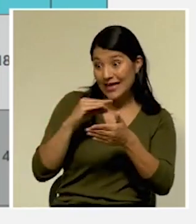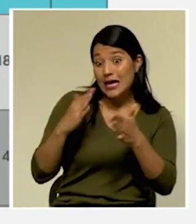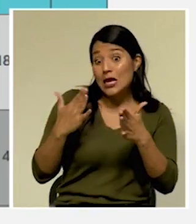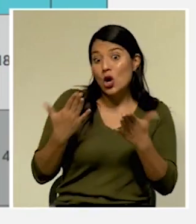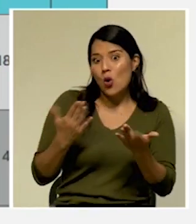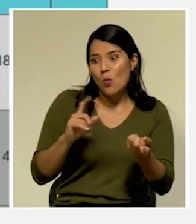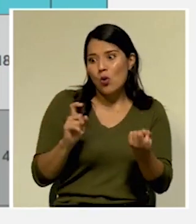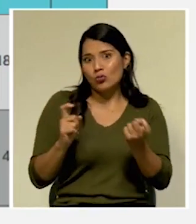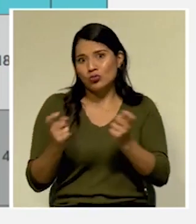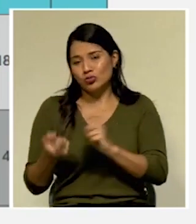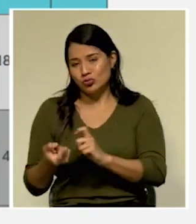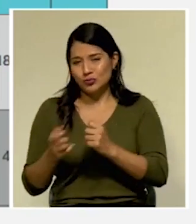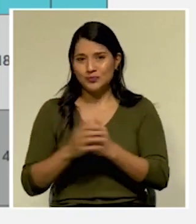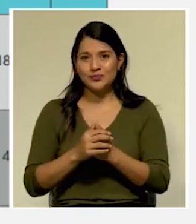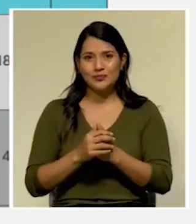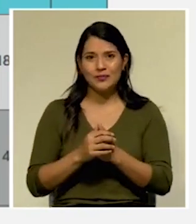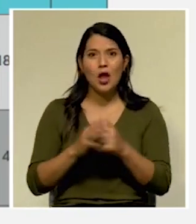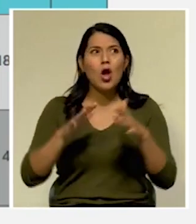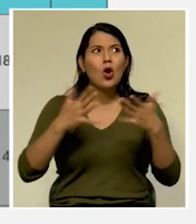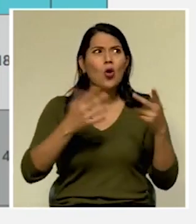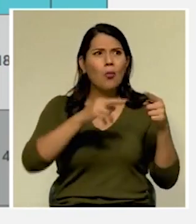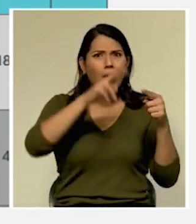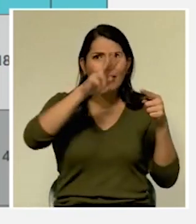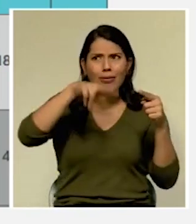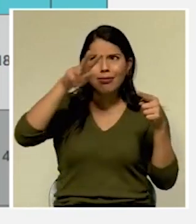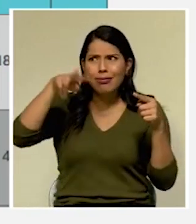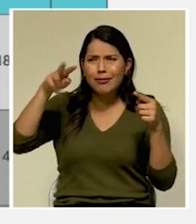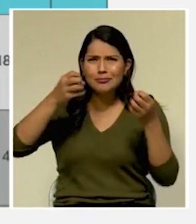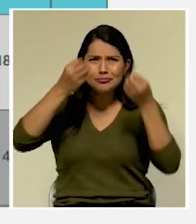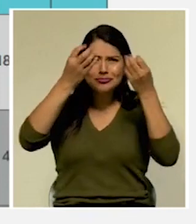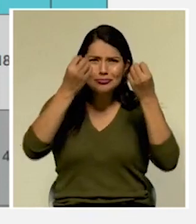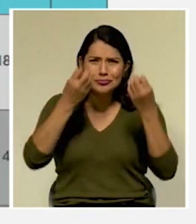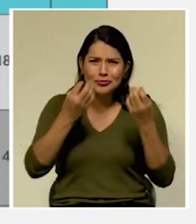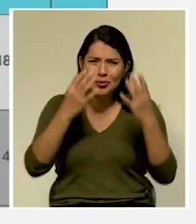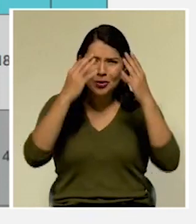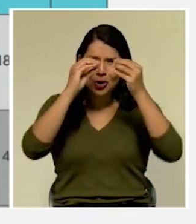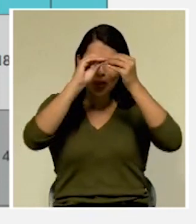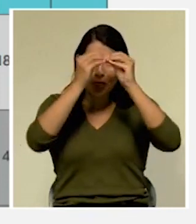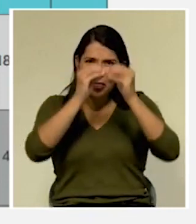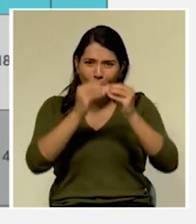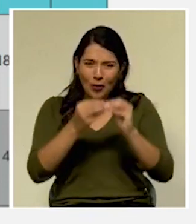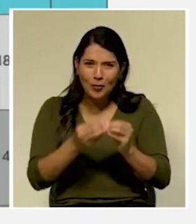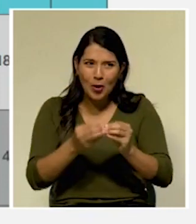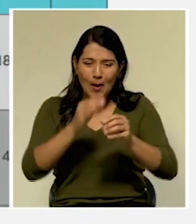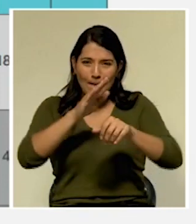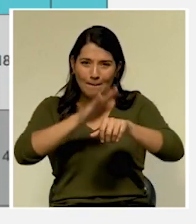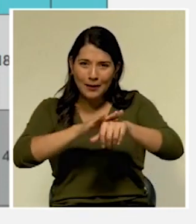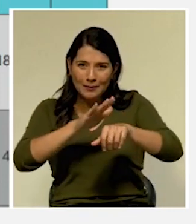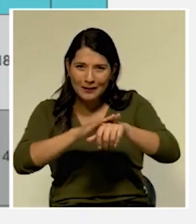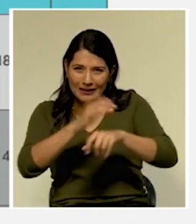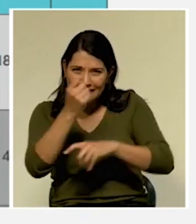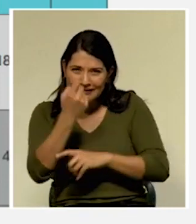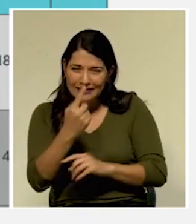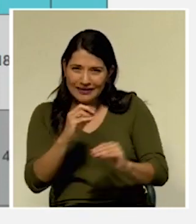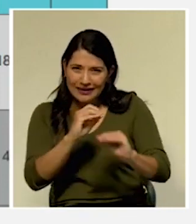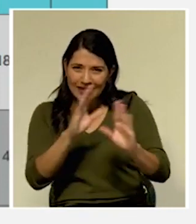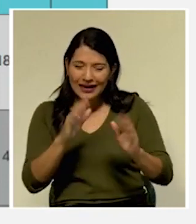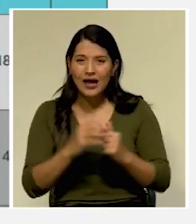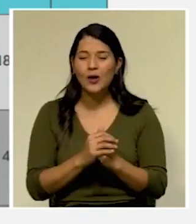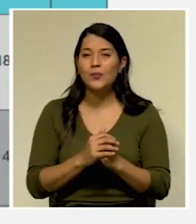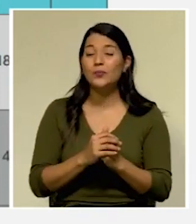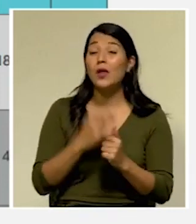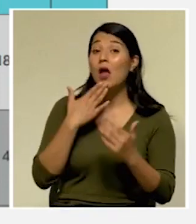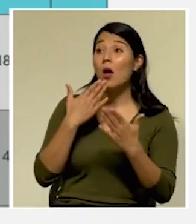damos una lectura a esa cantidad enorme de números, Gustavo, que nos permita afinar el lápiz?